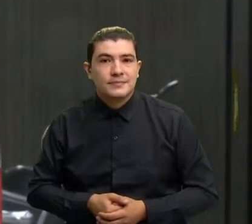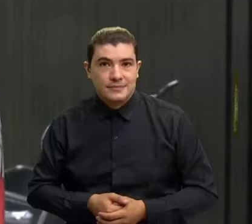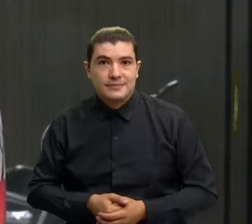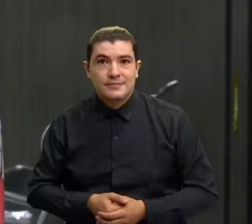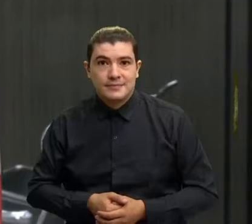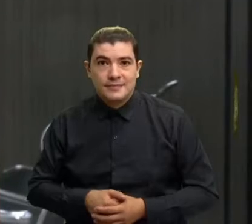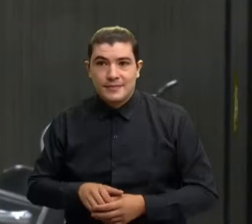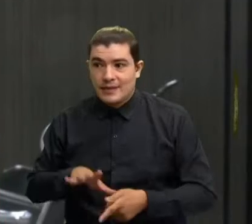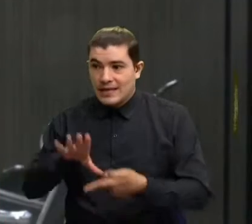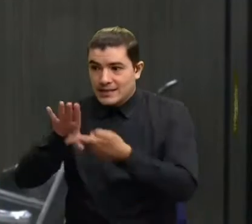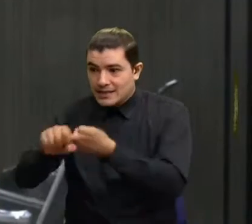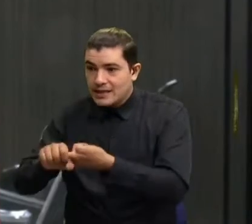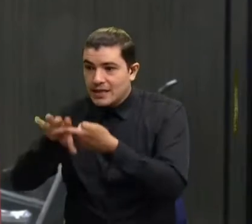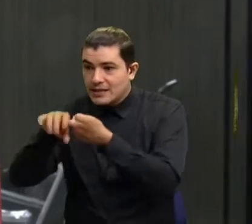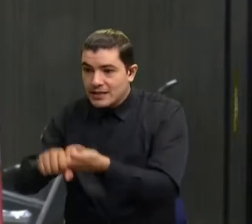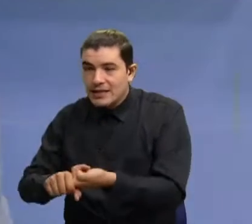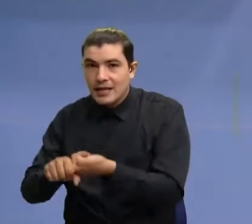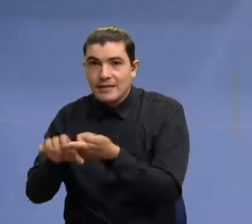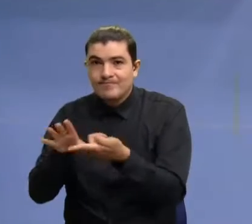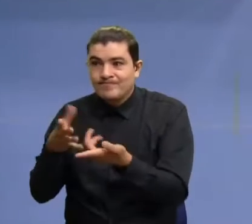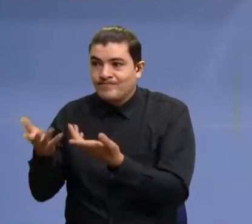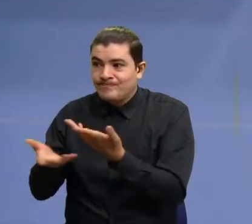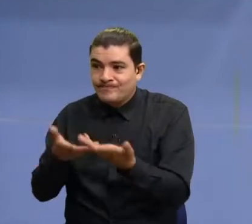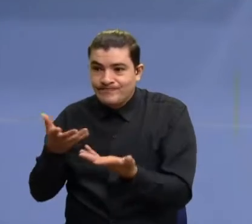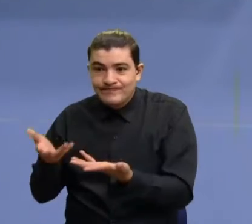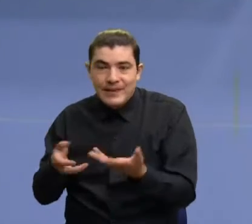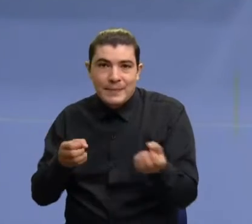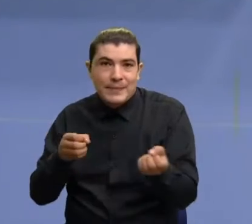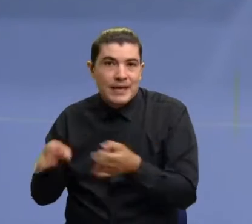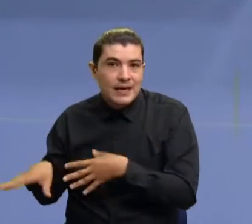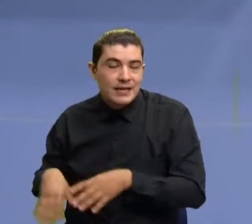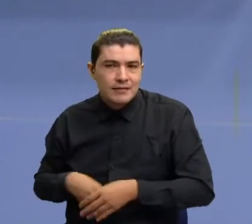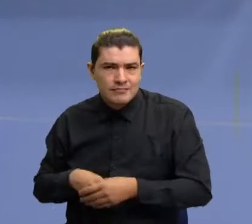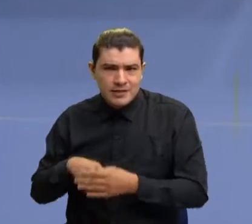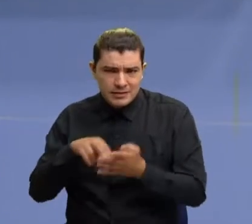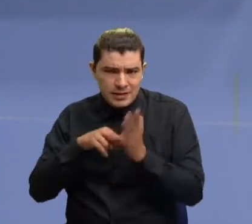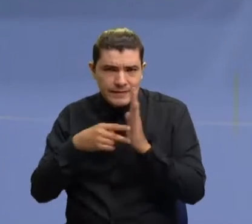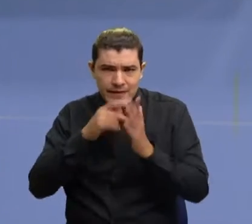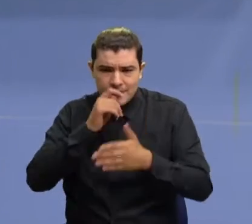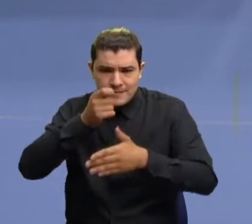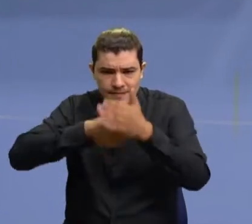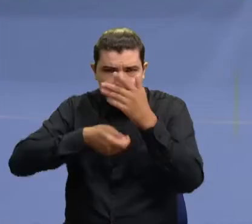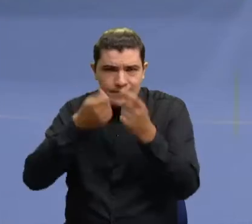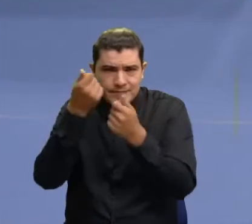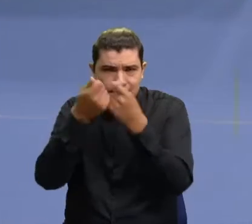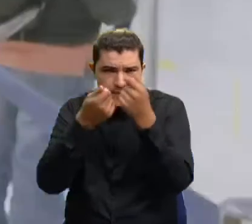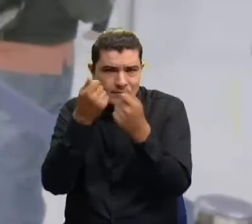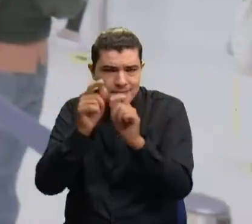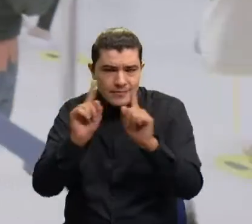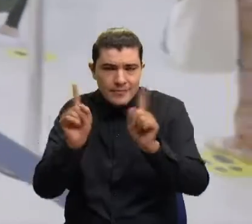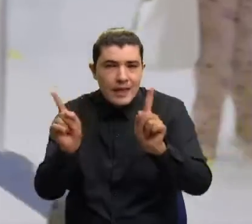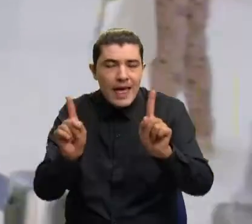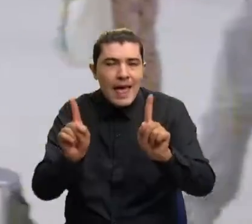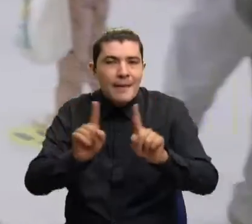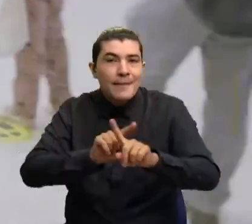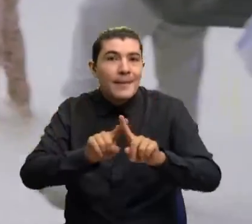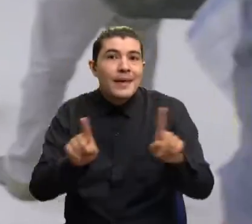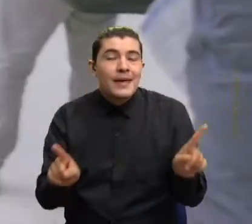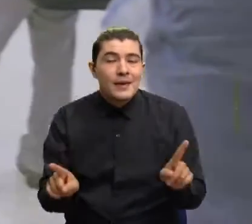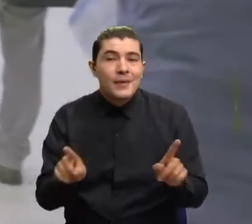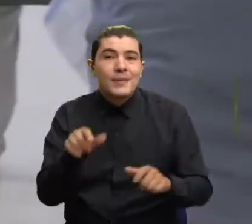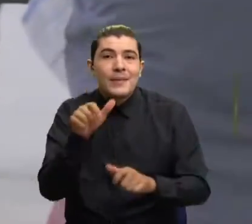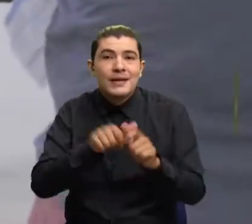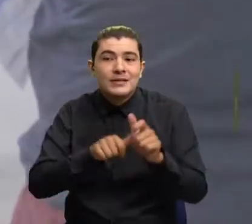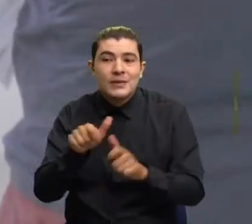país y requieren de su pasaporte con urgencia. Aunque no habrá una sanción económica por no reclamar el documento, las personas